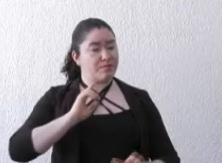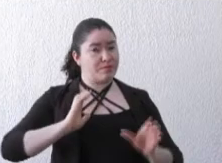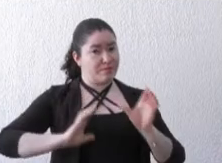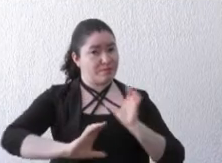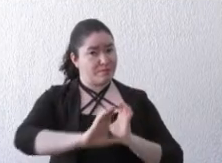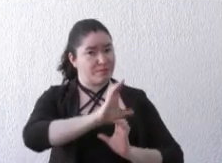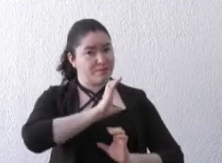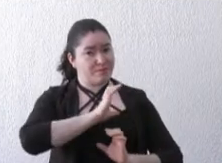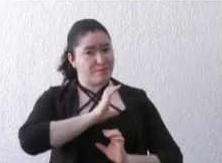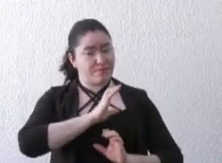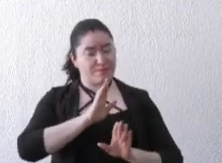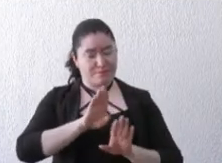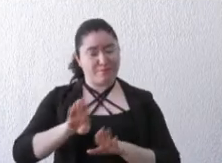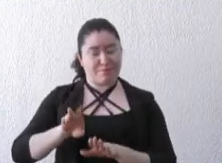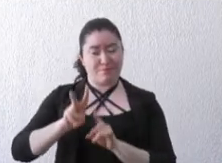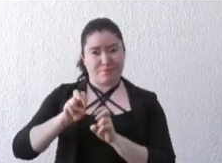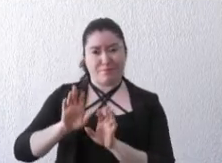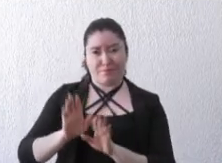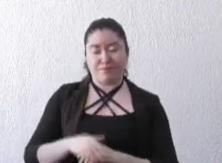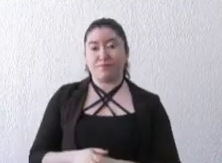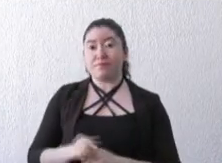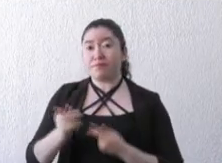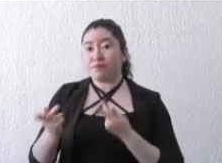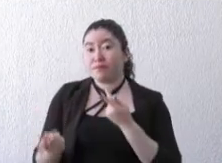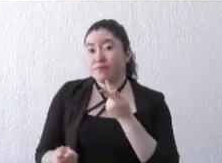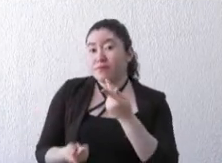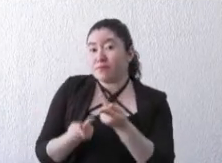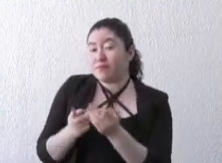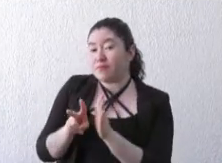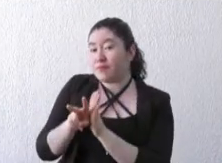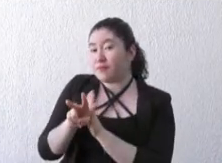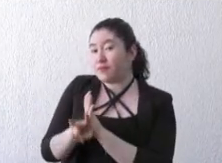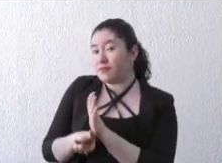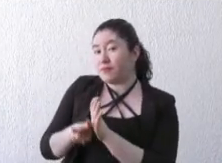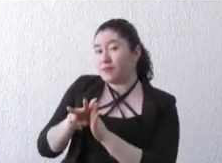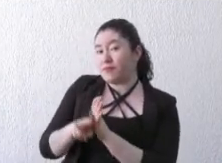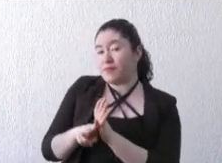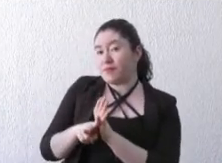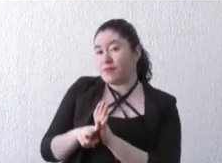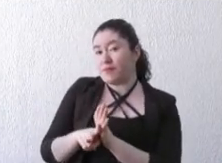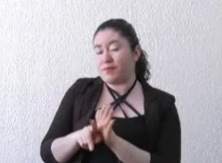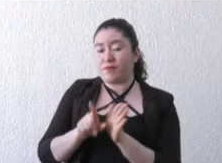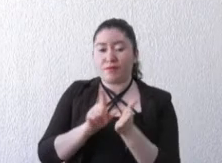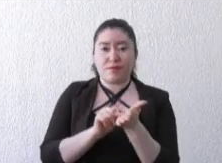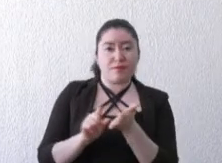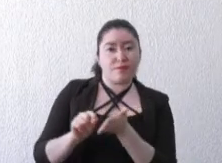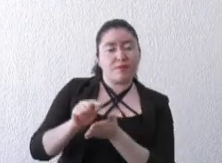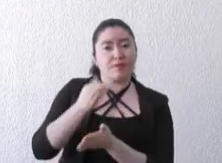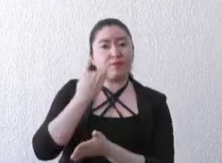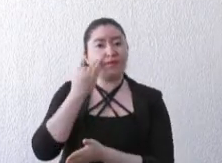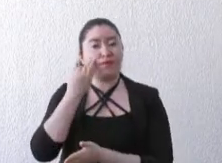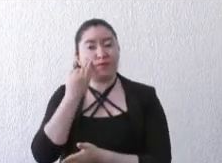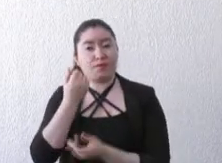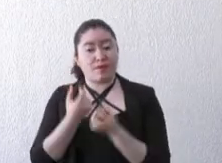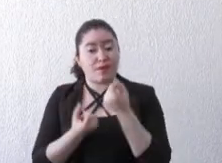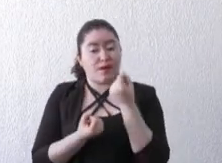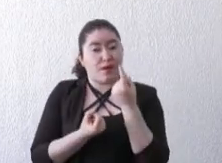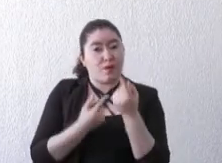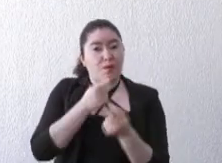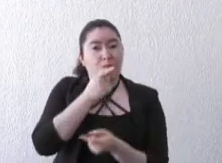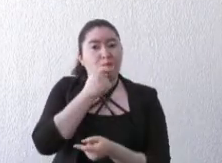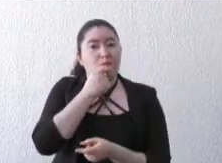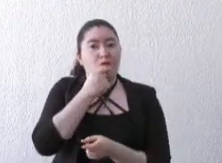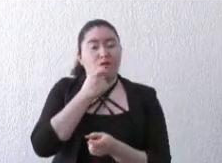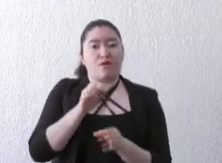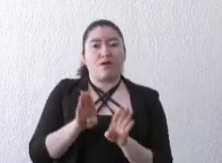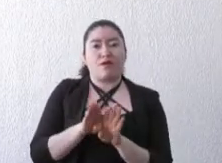gustaría preguntarle, primero sobre un video que se publicó en redes sociales donde se ve a unos policías agrediendo a unos jóvenes